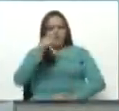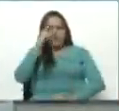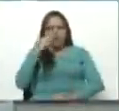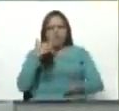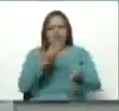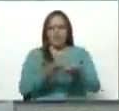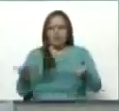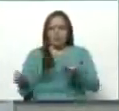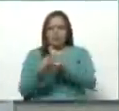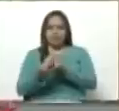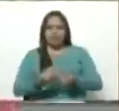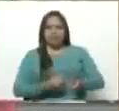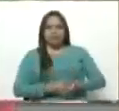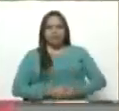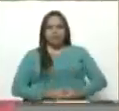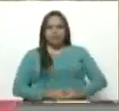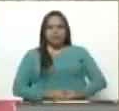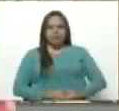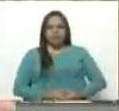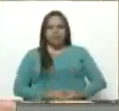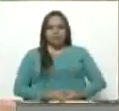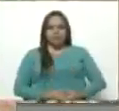nosotros.